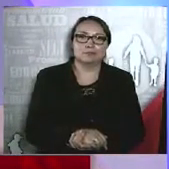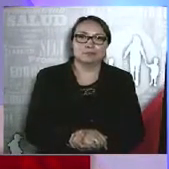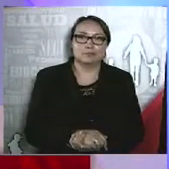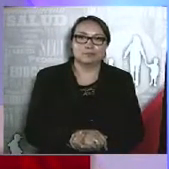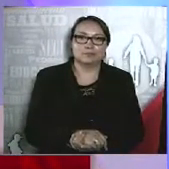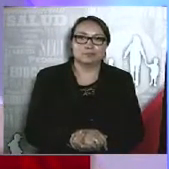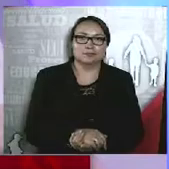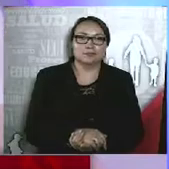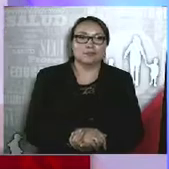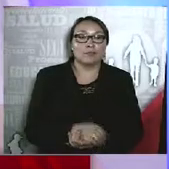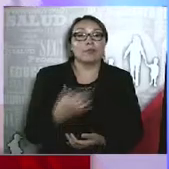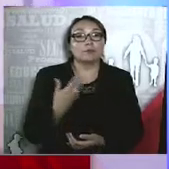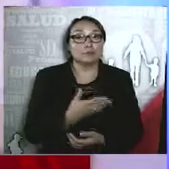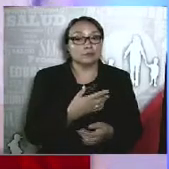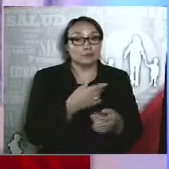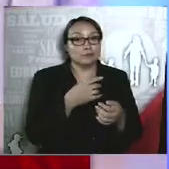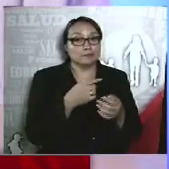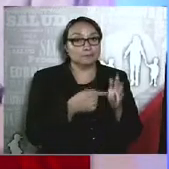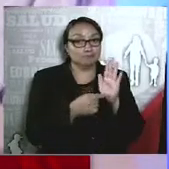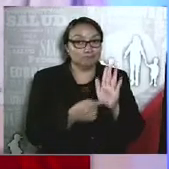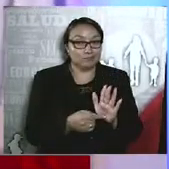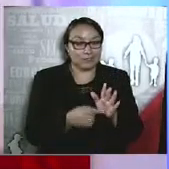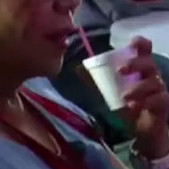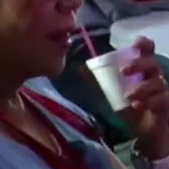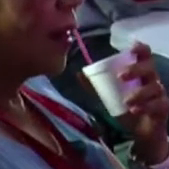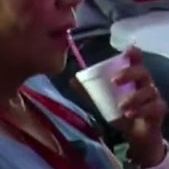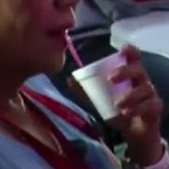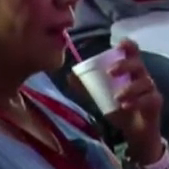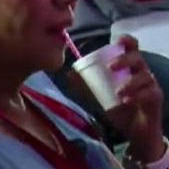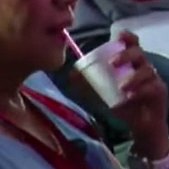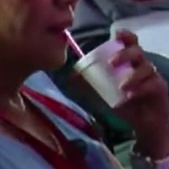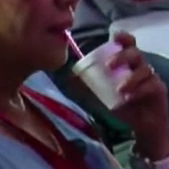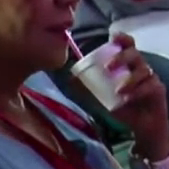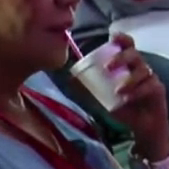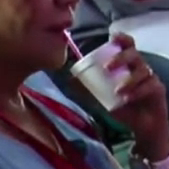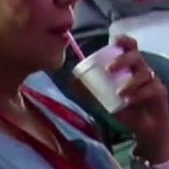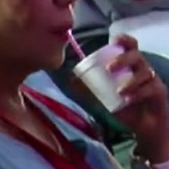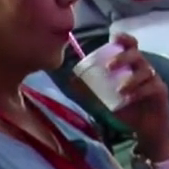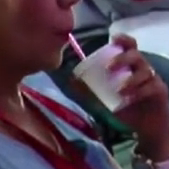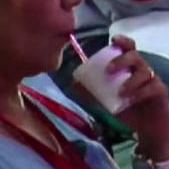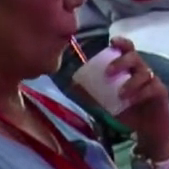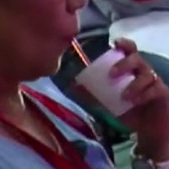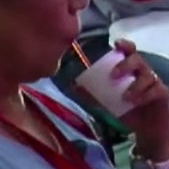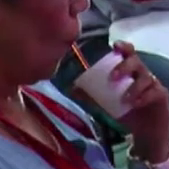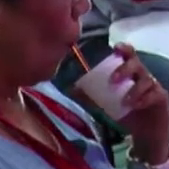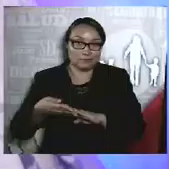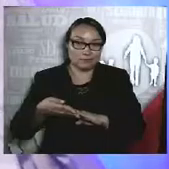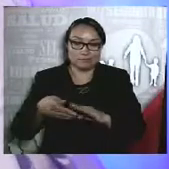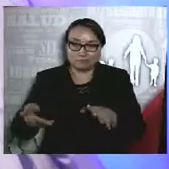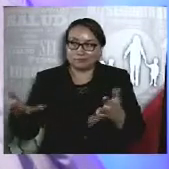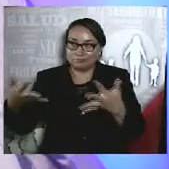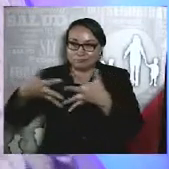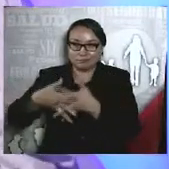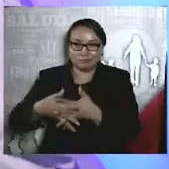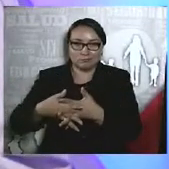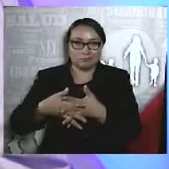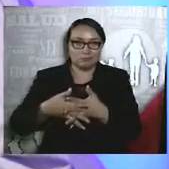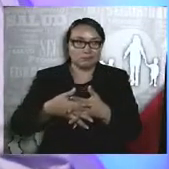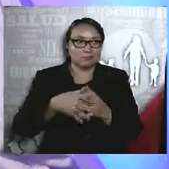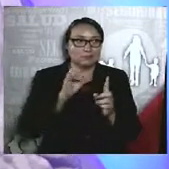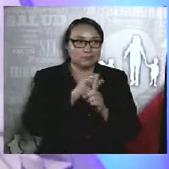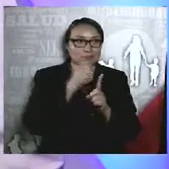Acá vamos a señalar los principales logros frente a este aspecto. En el talento humano hemos hecho énfasis en 2